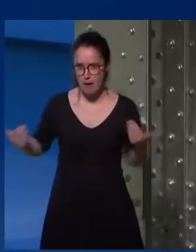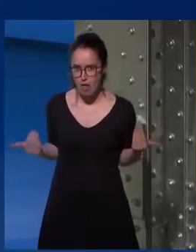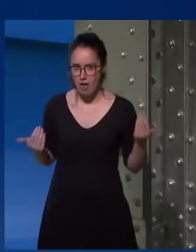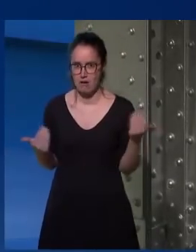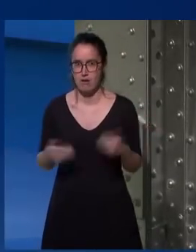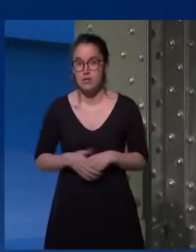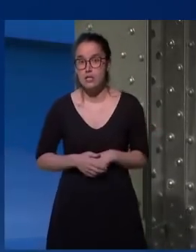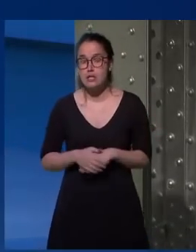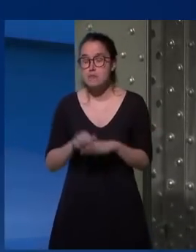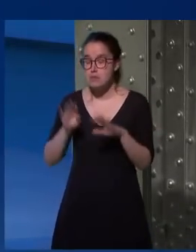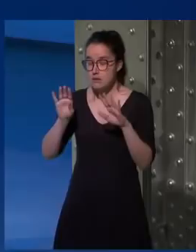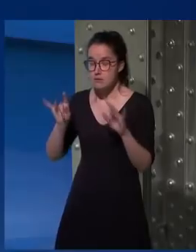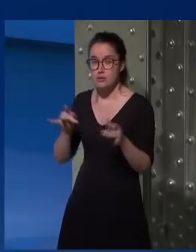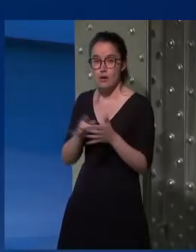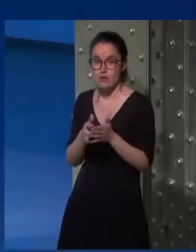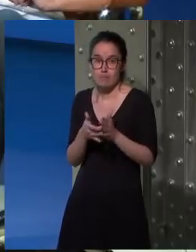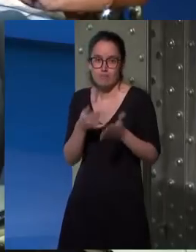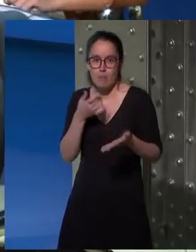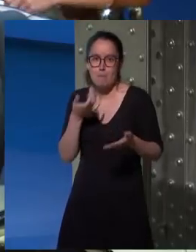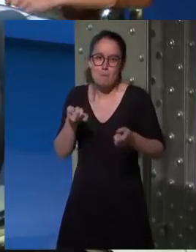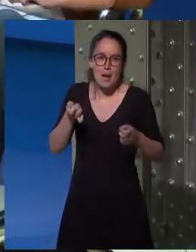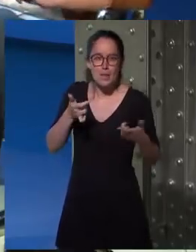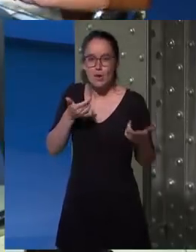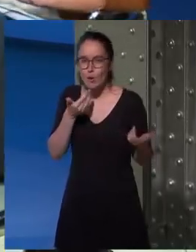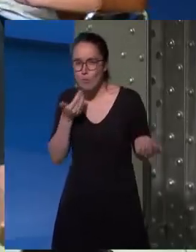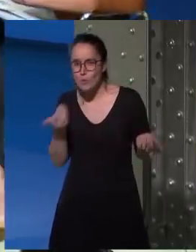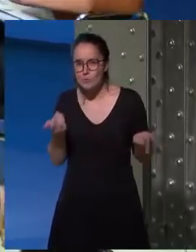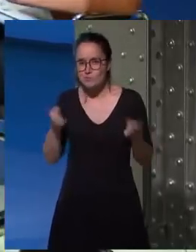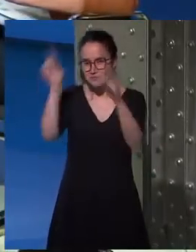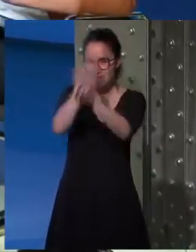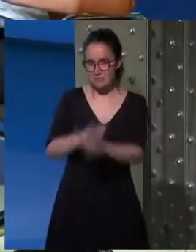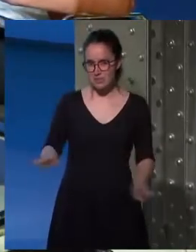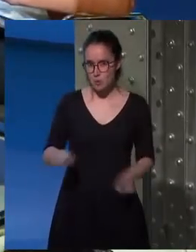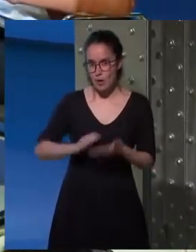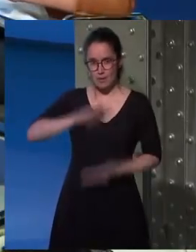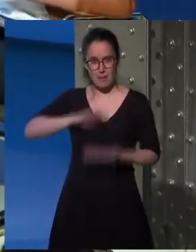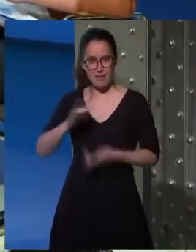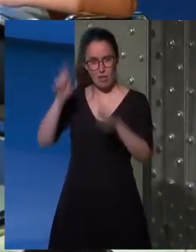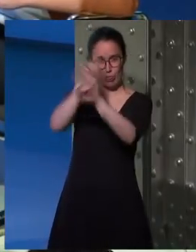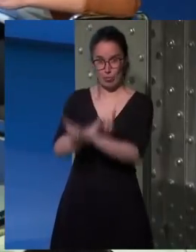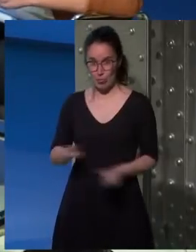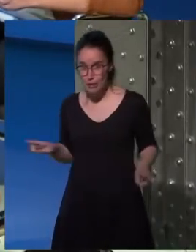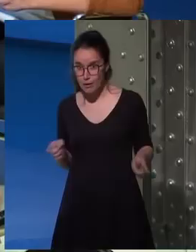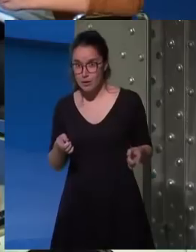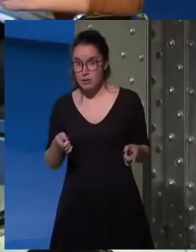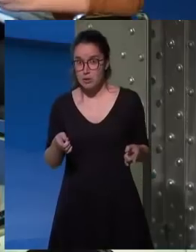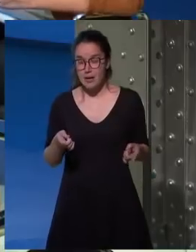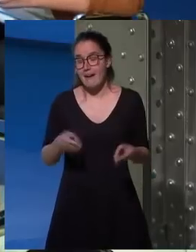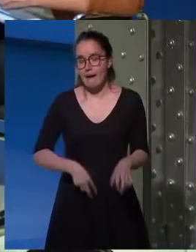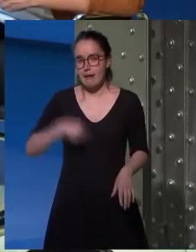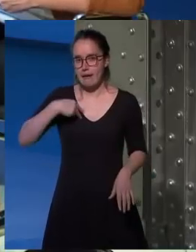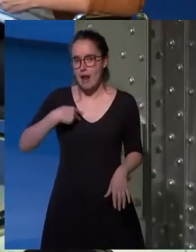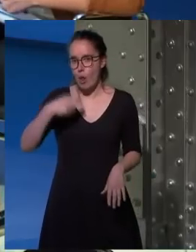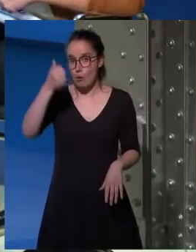nada. Sí, tenemos, digamos, esa tendencia a disimular nuestras capacidades, digamos, ¿no? Mientras que, en